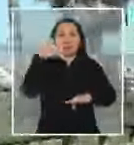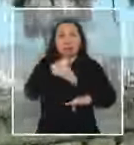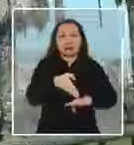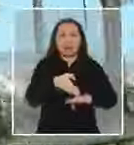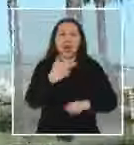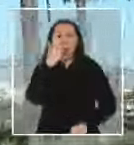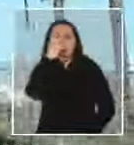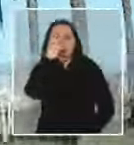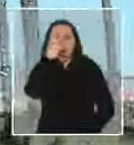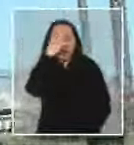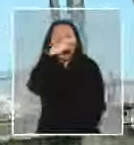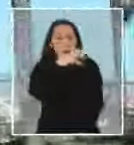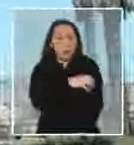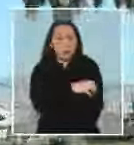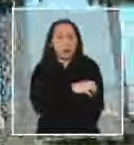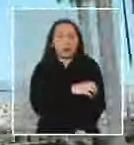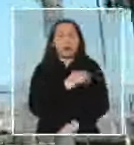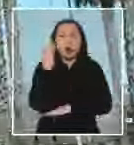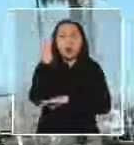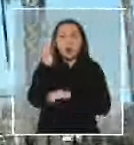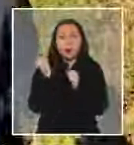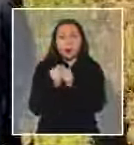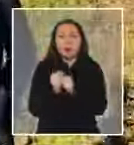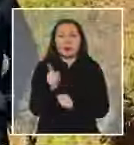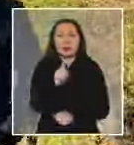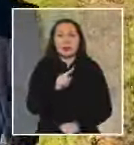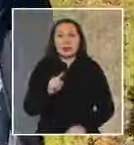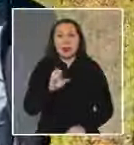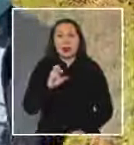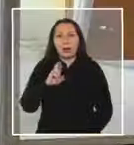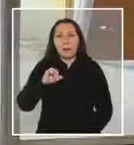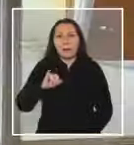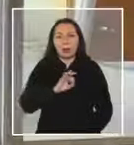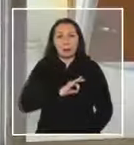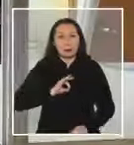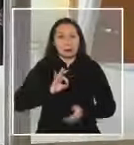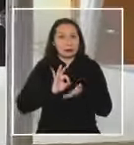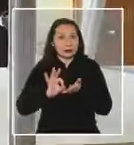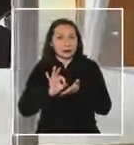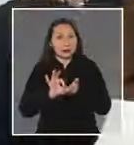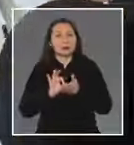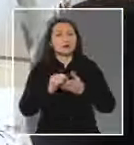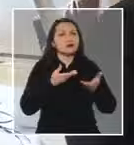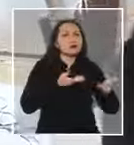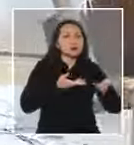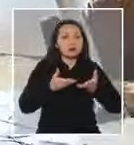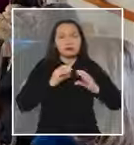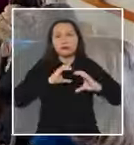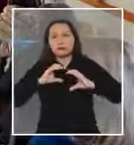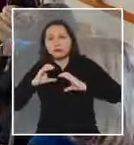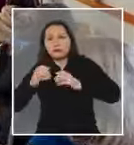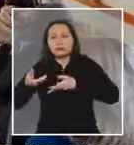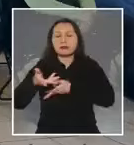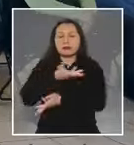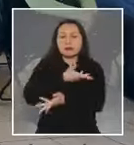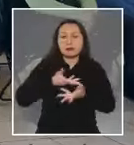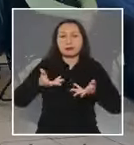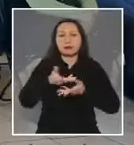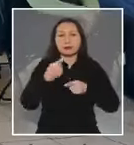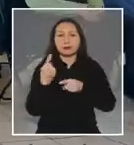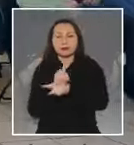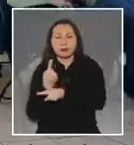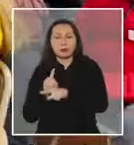región de Coquimbo, donde se reunieron con el Seremi Fernando Viveros, visitaron medios de comunicación e impartieron